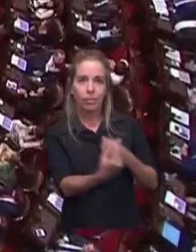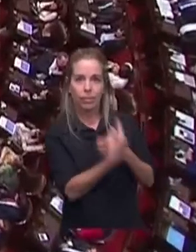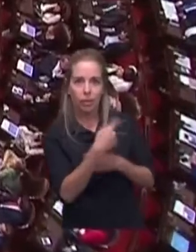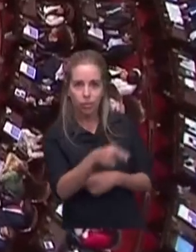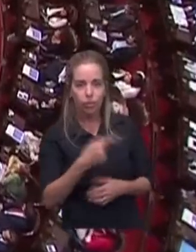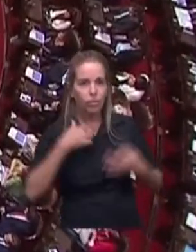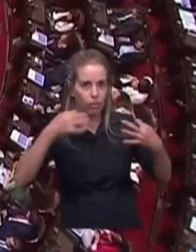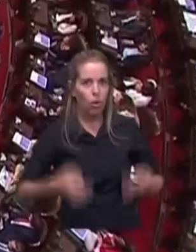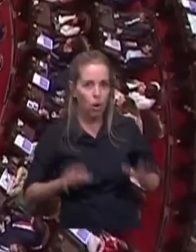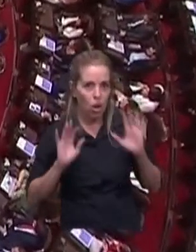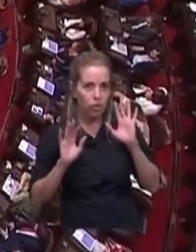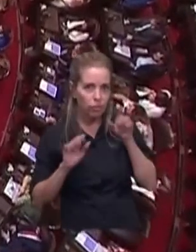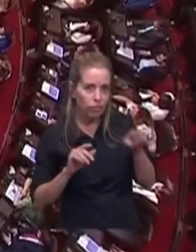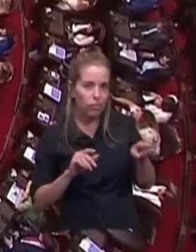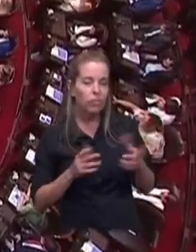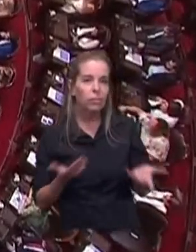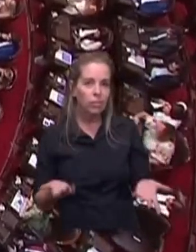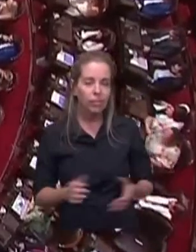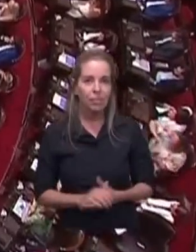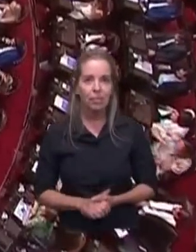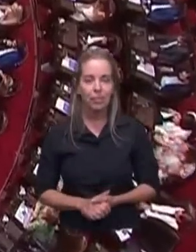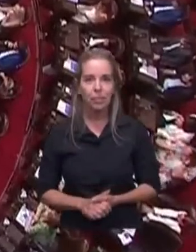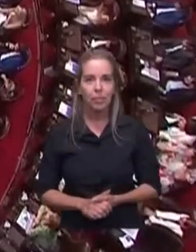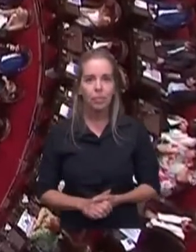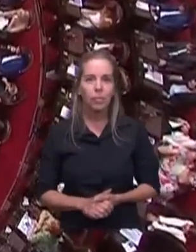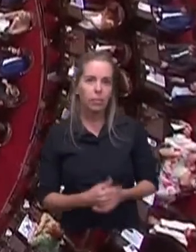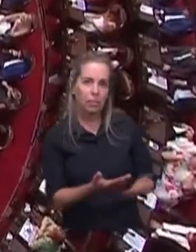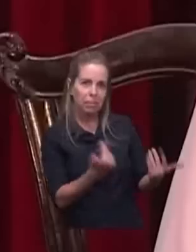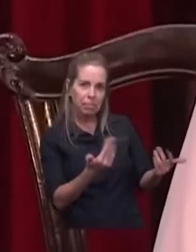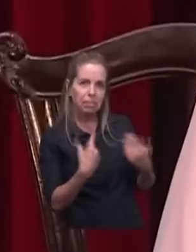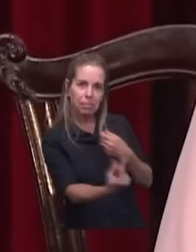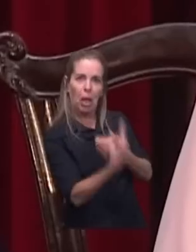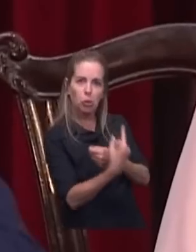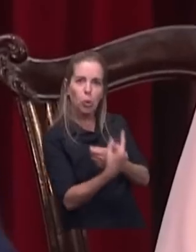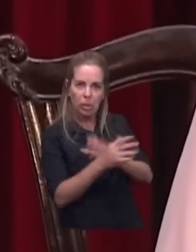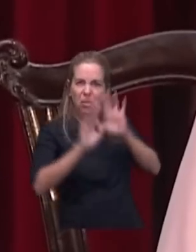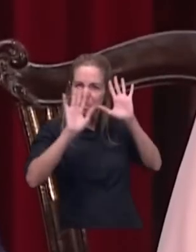Un honor, enorme honor. Enorme honor. Insúlteme, es un enorme honor.